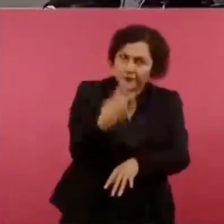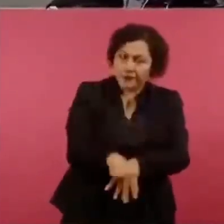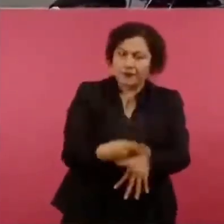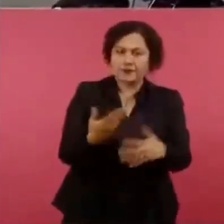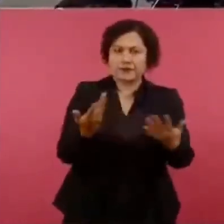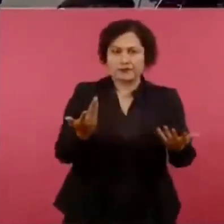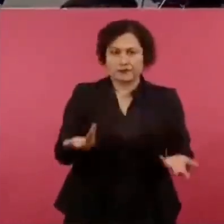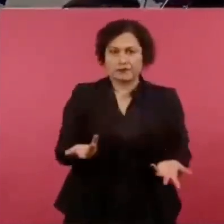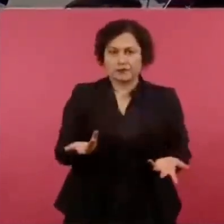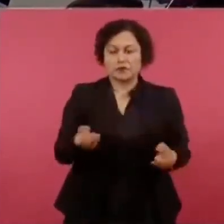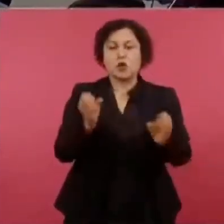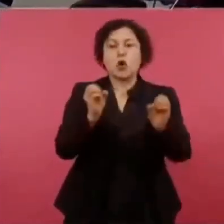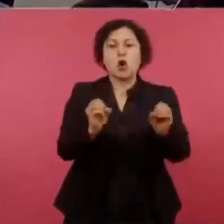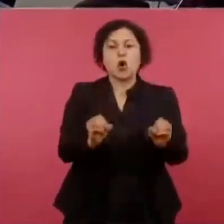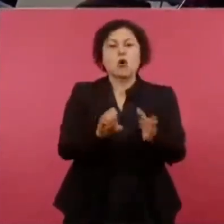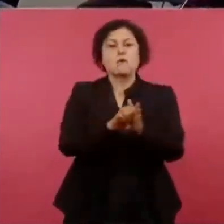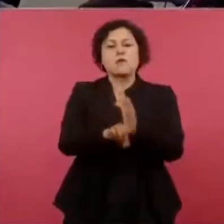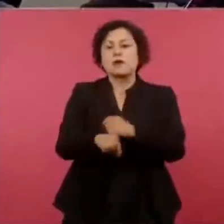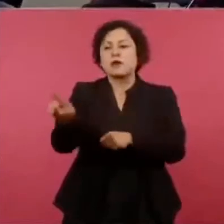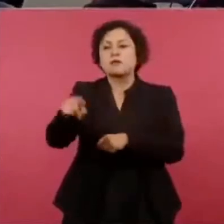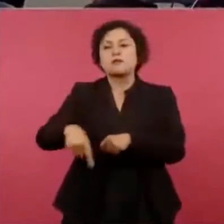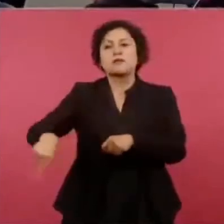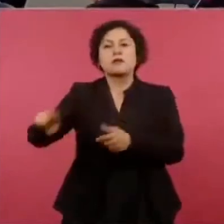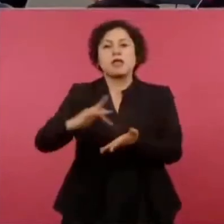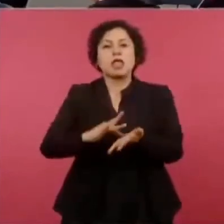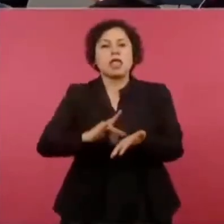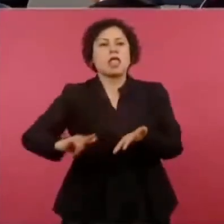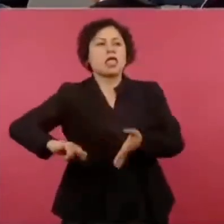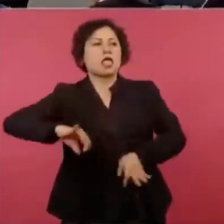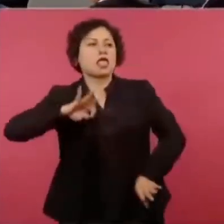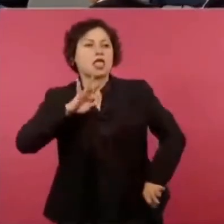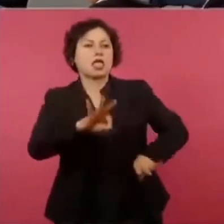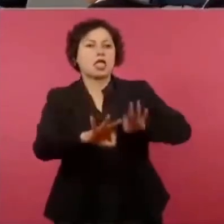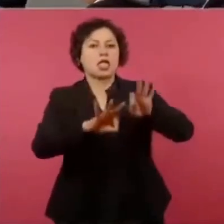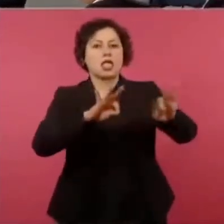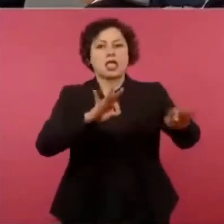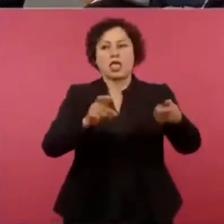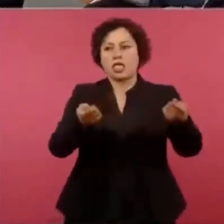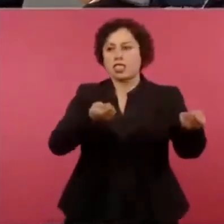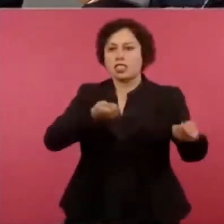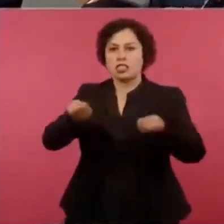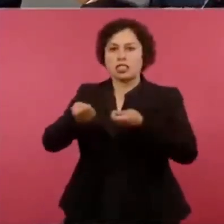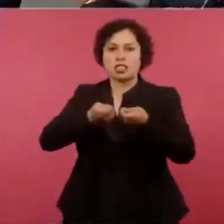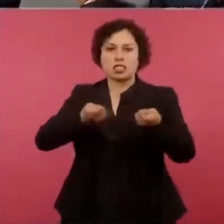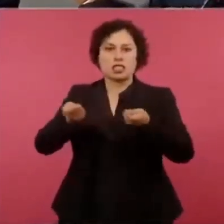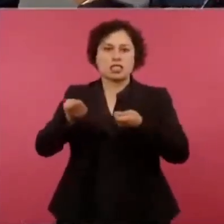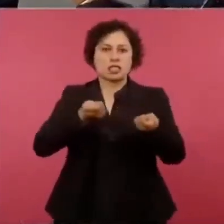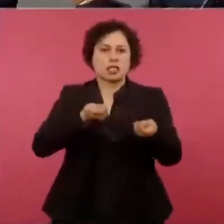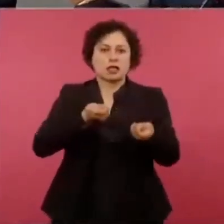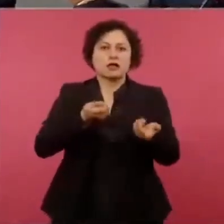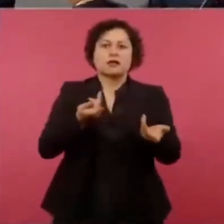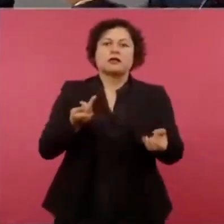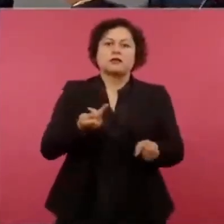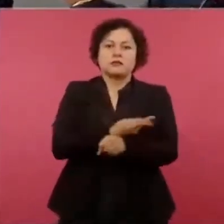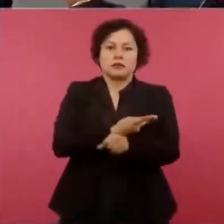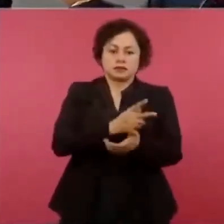limitan, mediatizan la posibilidad de transformación,